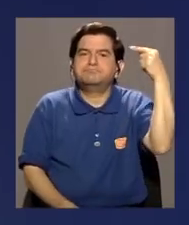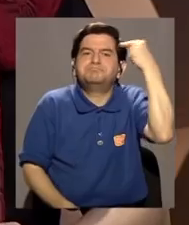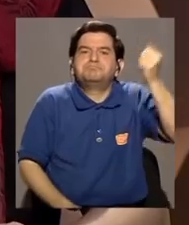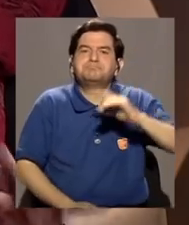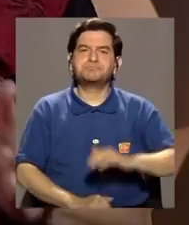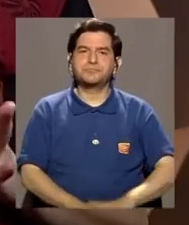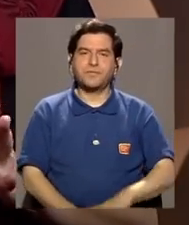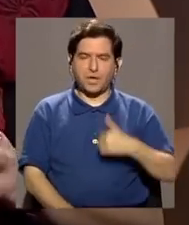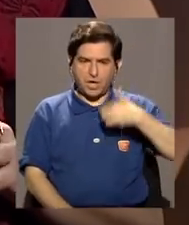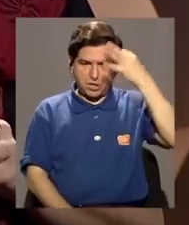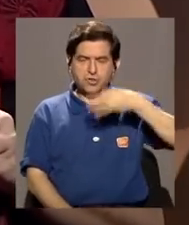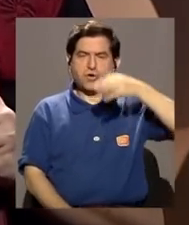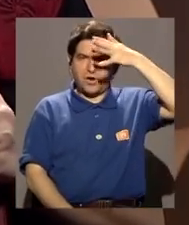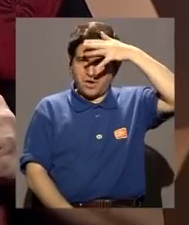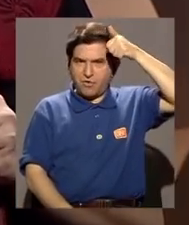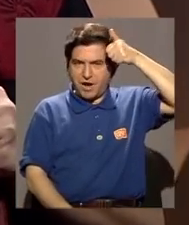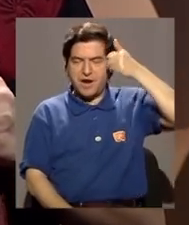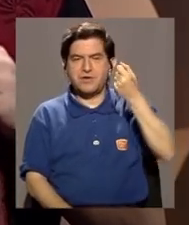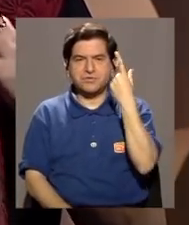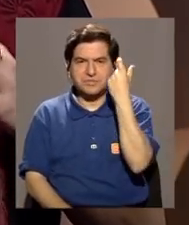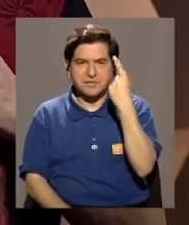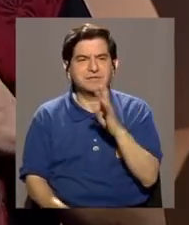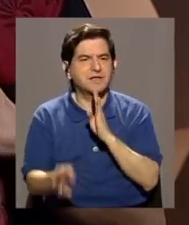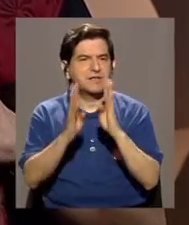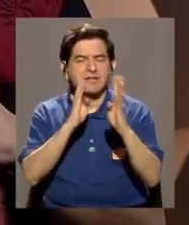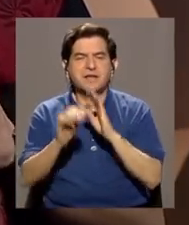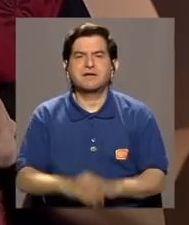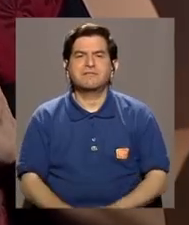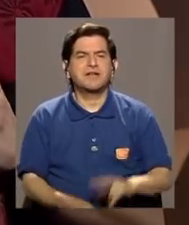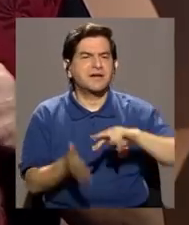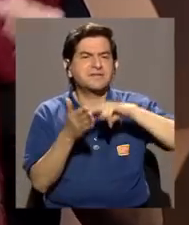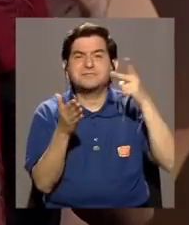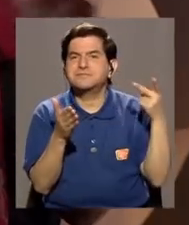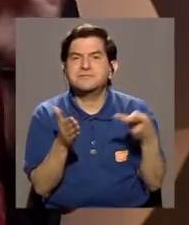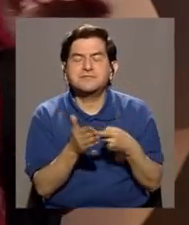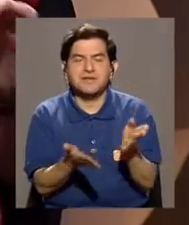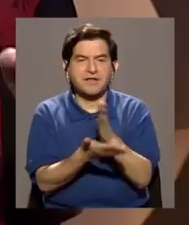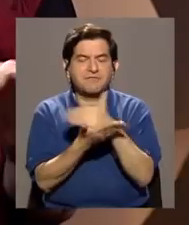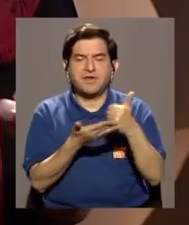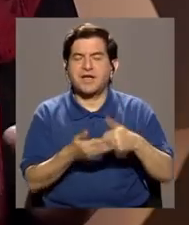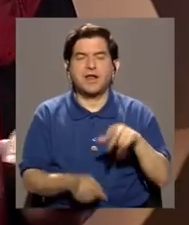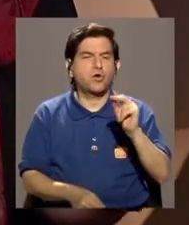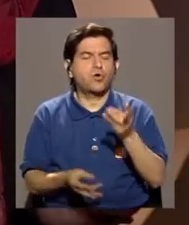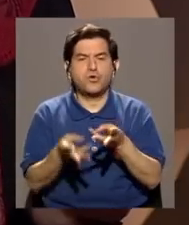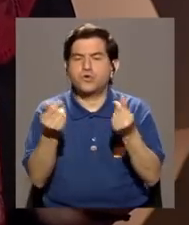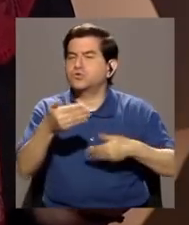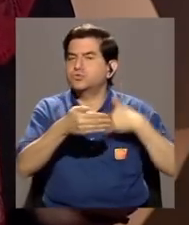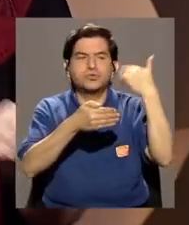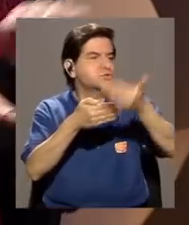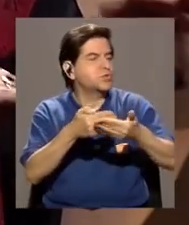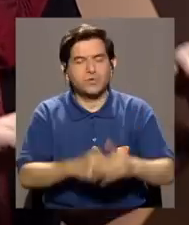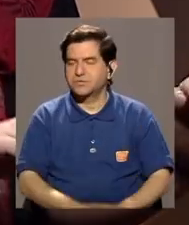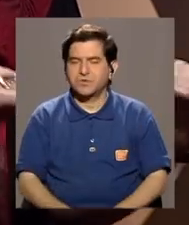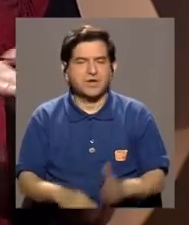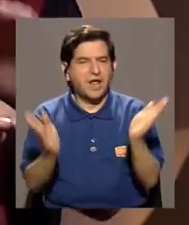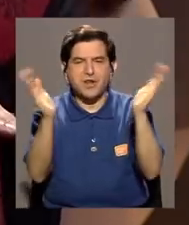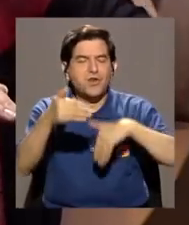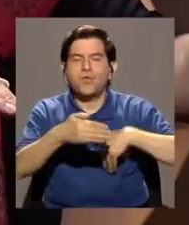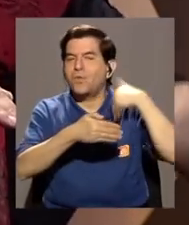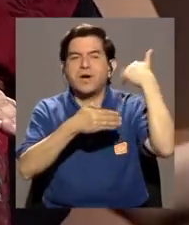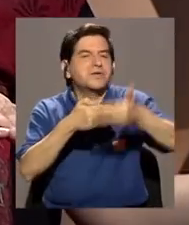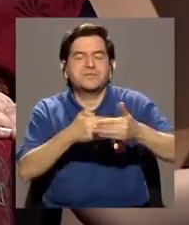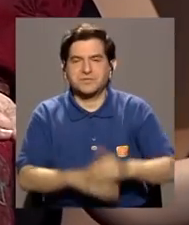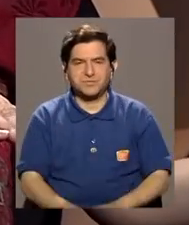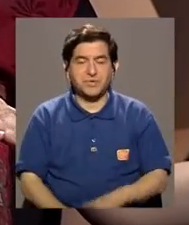estado y yo creo que carlos alvarado tiene que entender que cuando estamos hablando estamos hablando entonces de algo que puede no solucionarse después no hay un después no